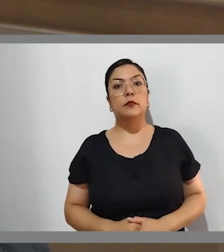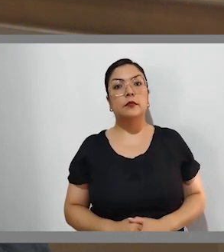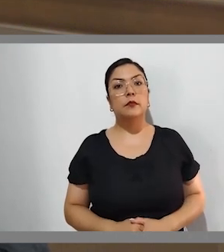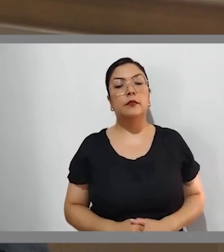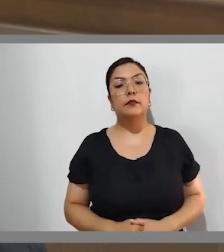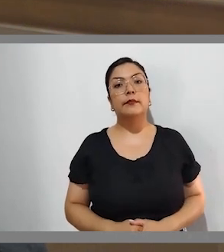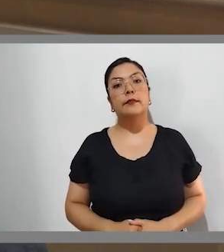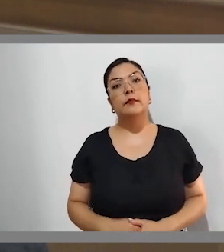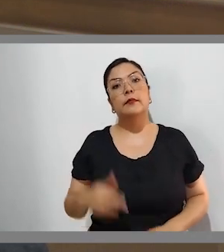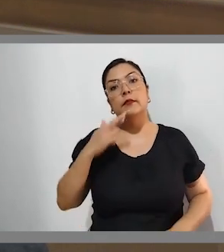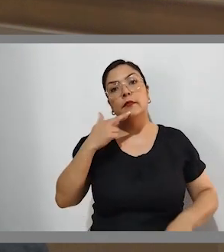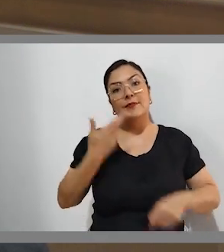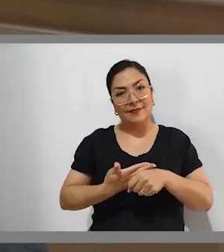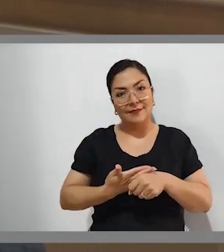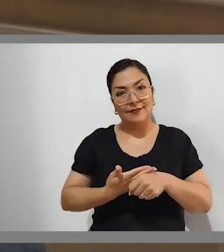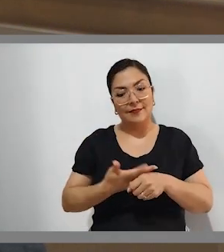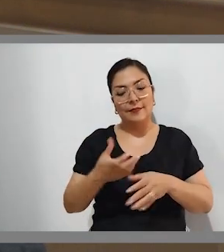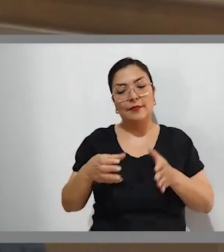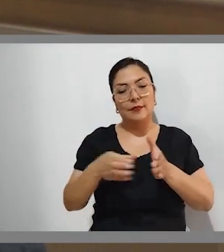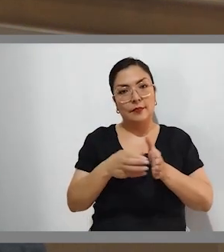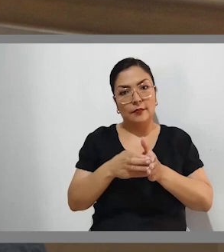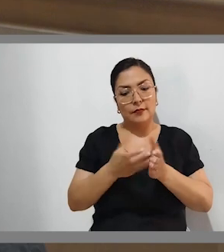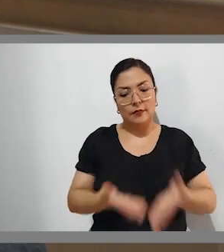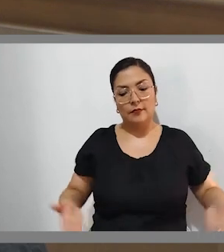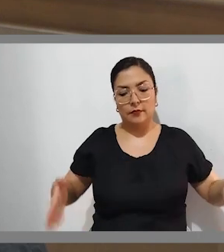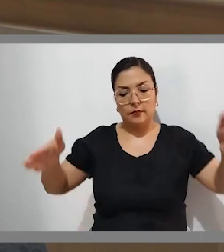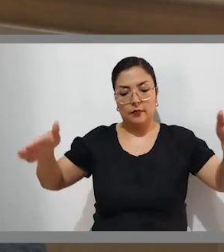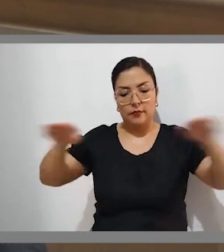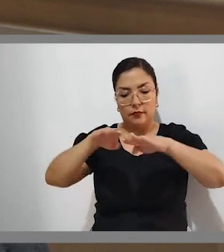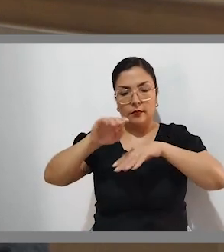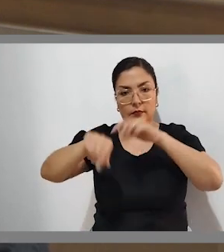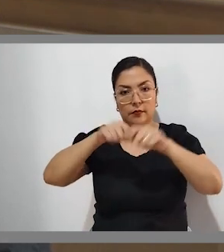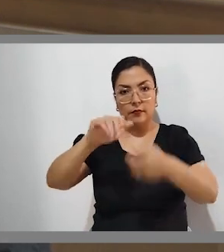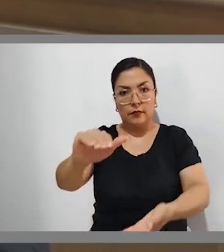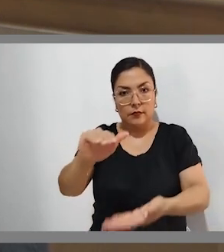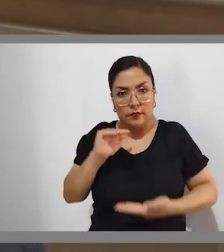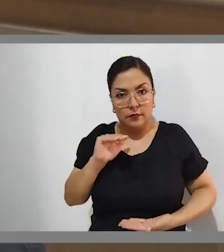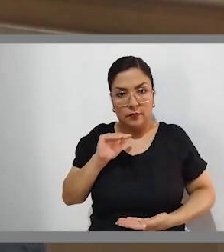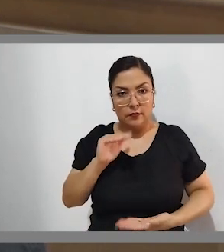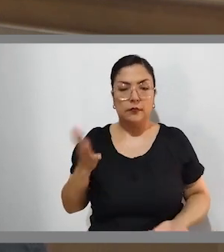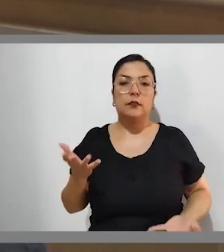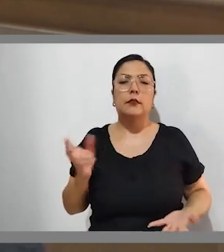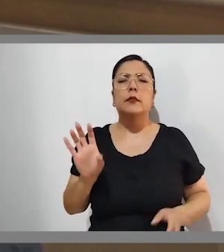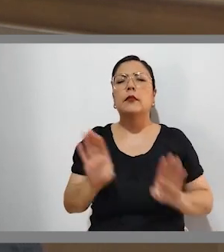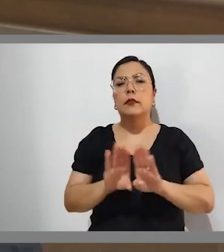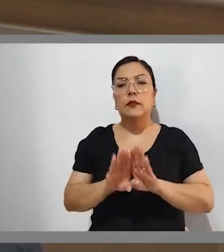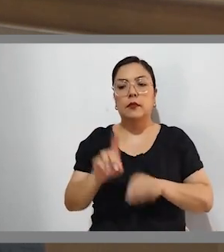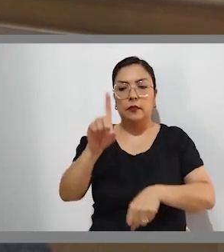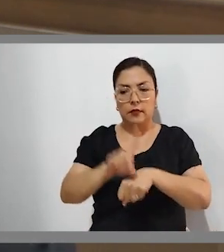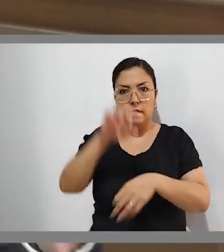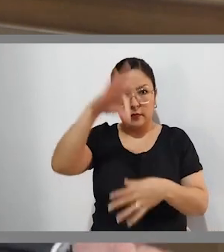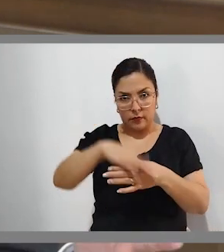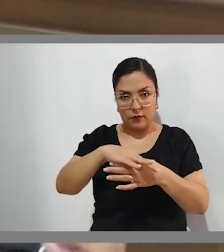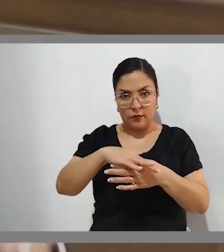la recepción de los paquetes electorales al término de los cómputos. Una vez que pasa la jornada electoral,